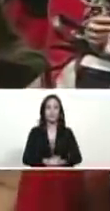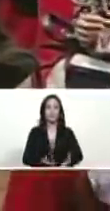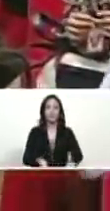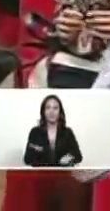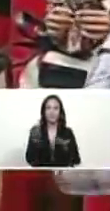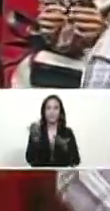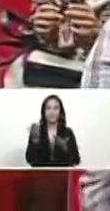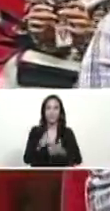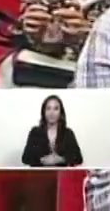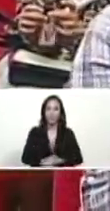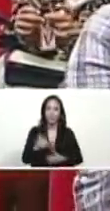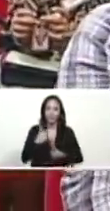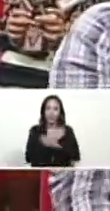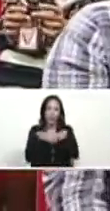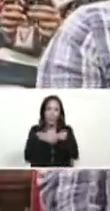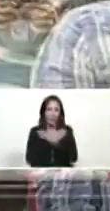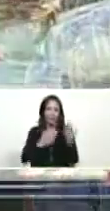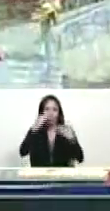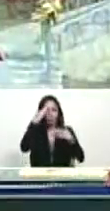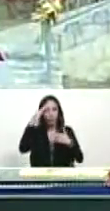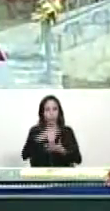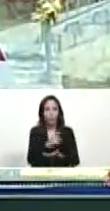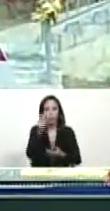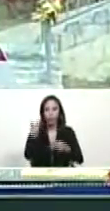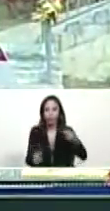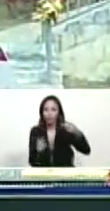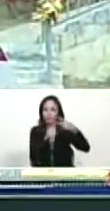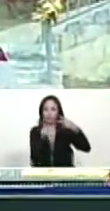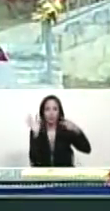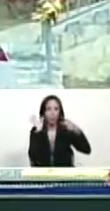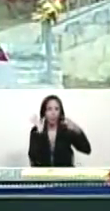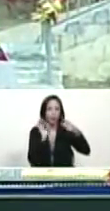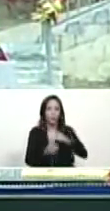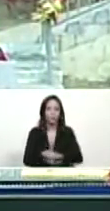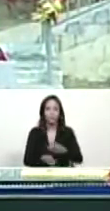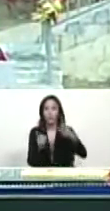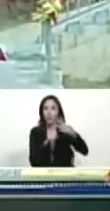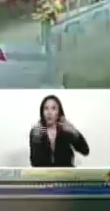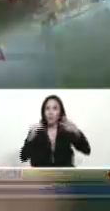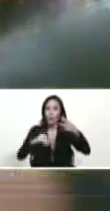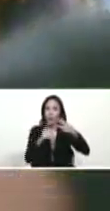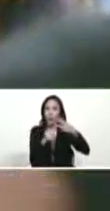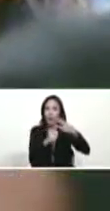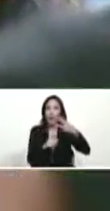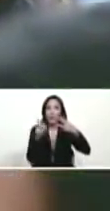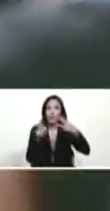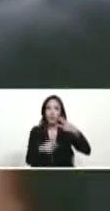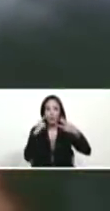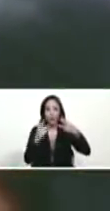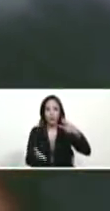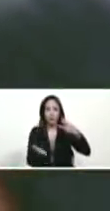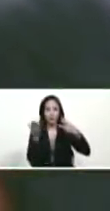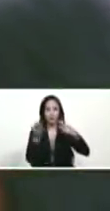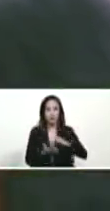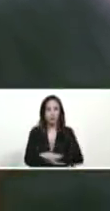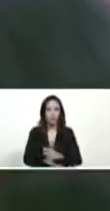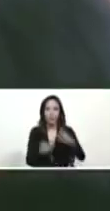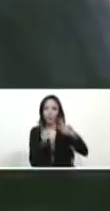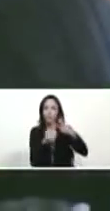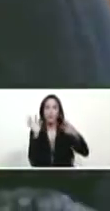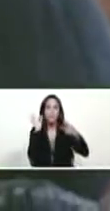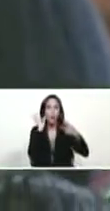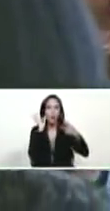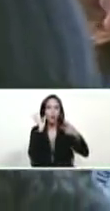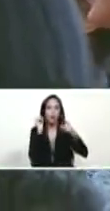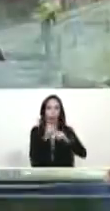Yuraima, mi abrazo, mi saludo. Y también le llegó el niño Jesús a Yereli del